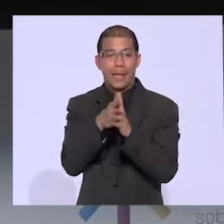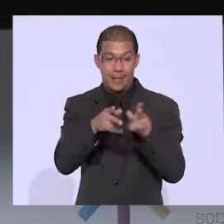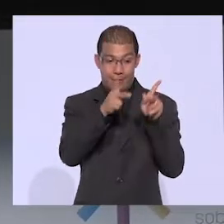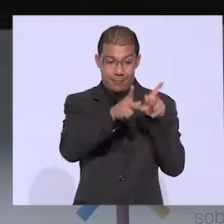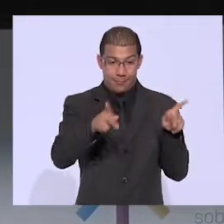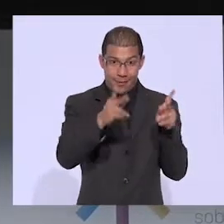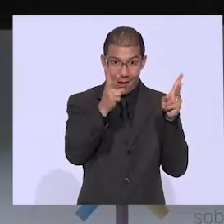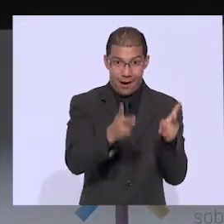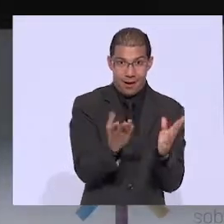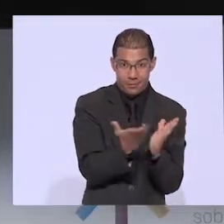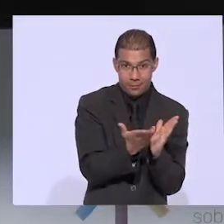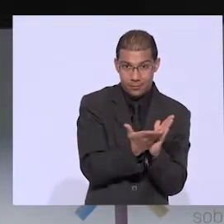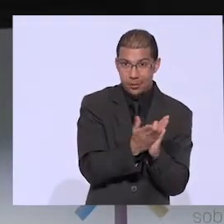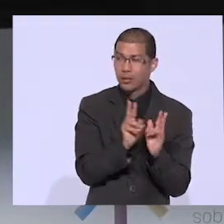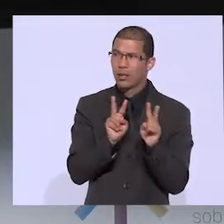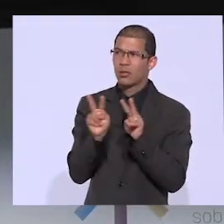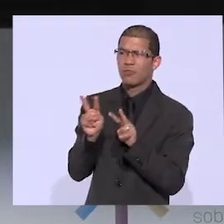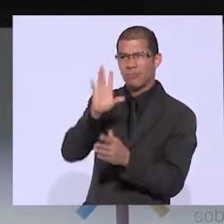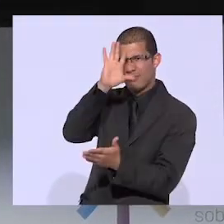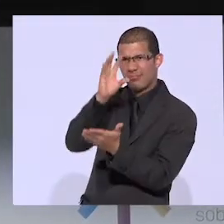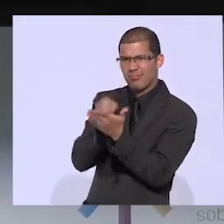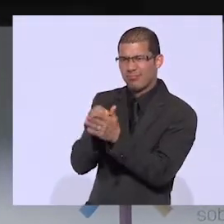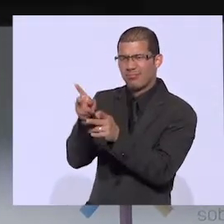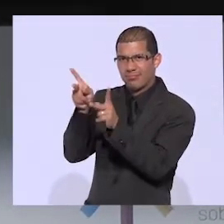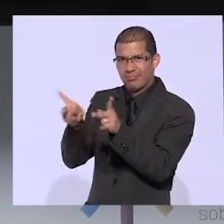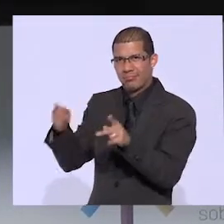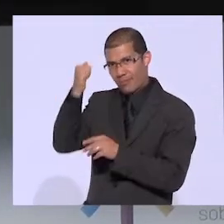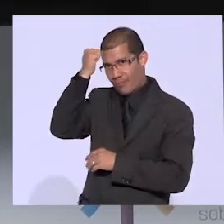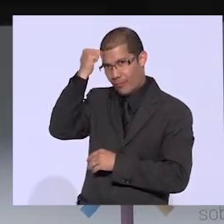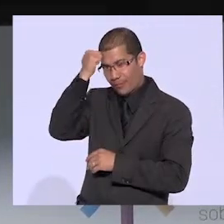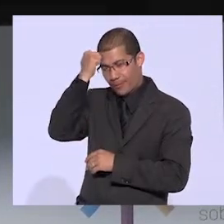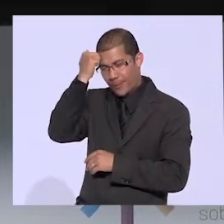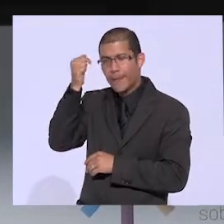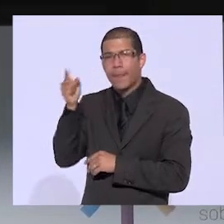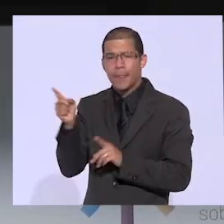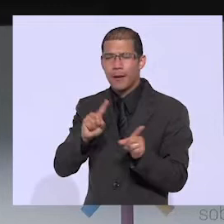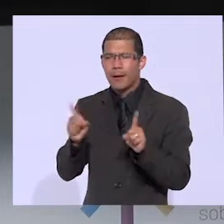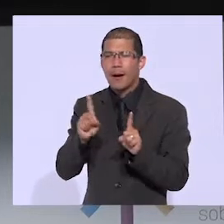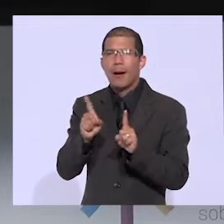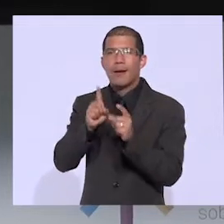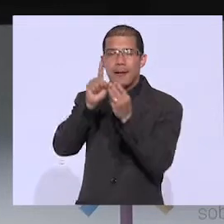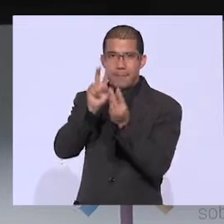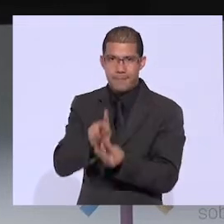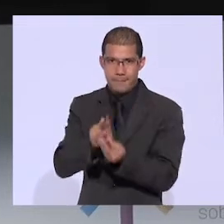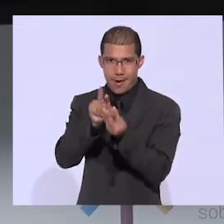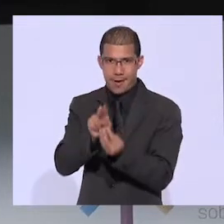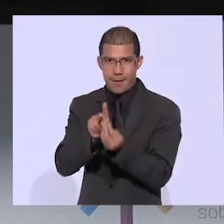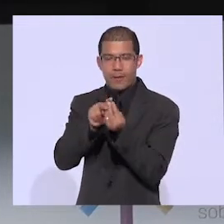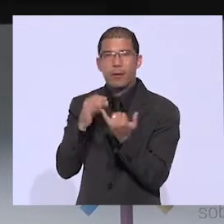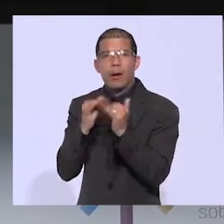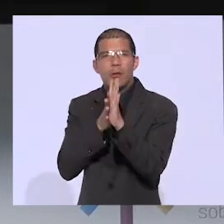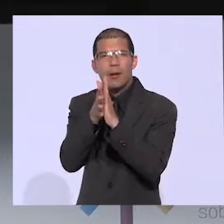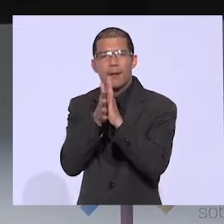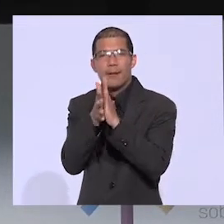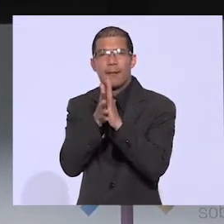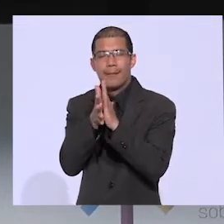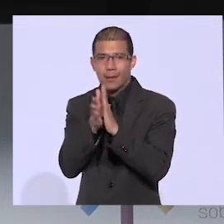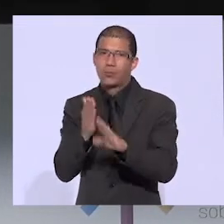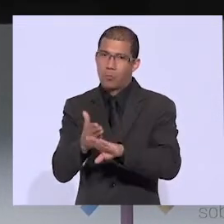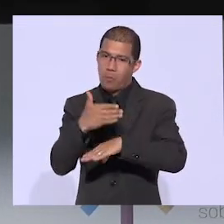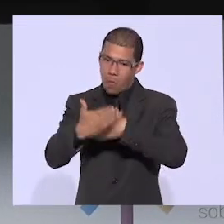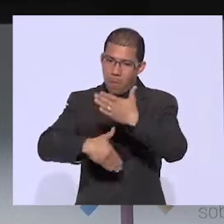añadimos estas que son el cuestionario del profesor. Dentro de ese grupo de variables de las que vamos a hablar, luego ya os lo iré